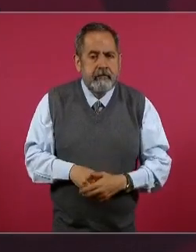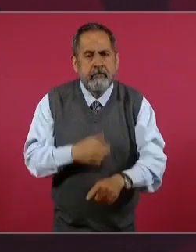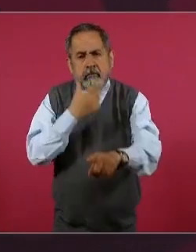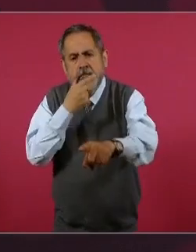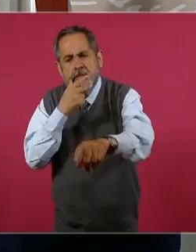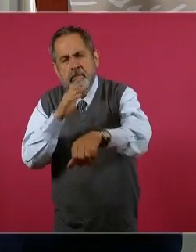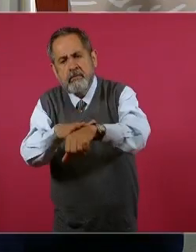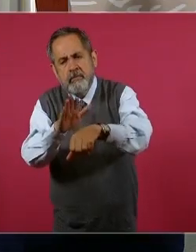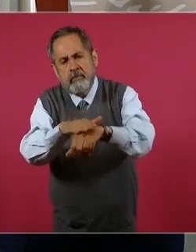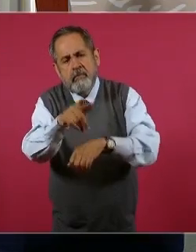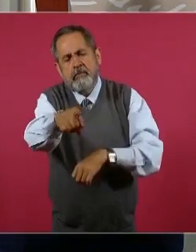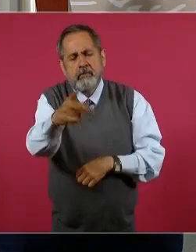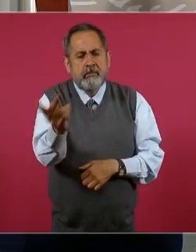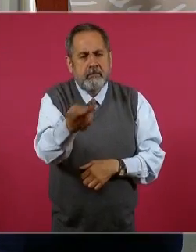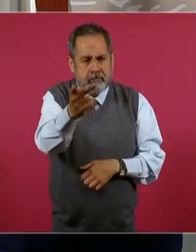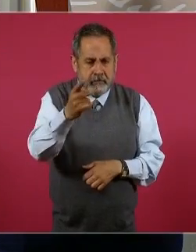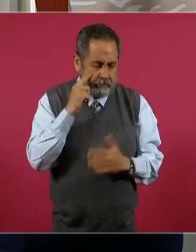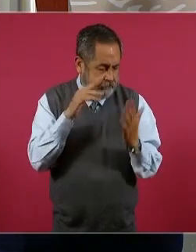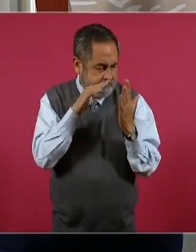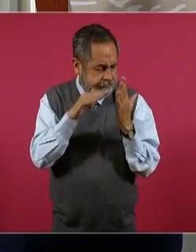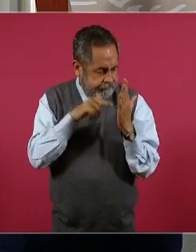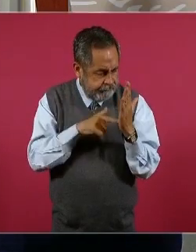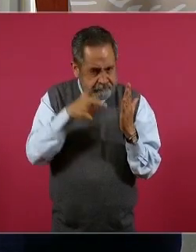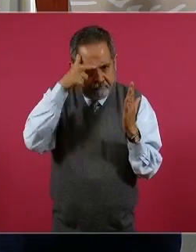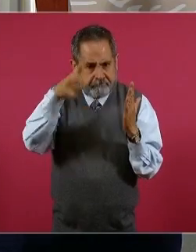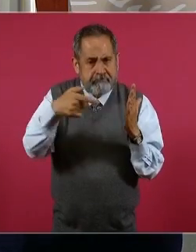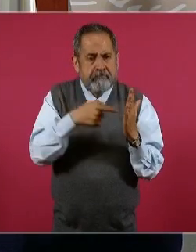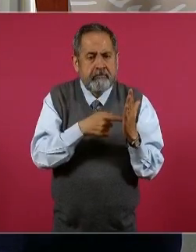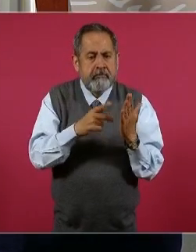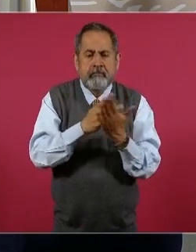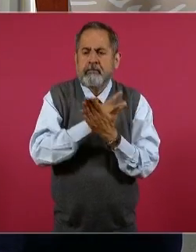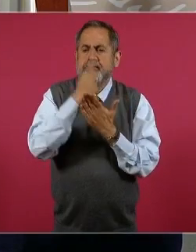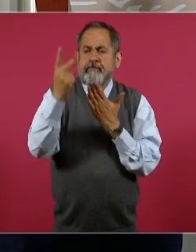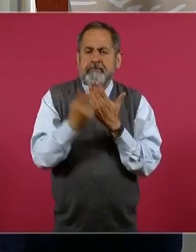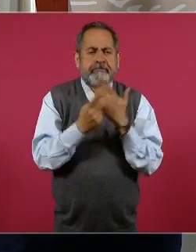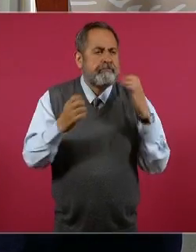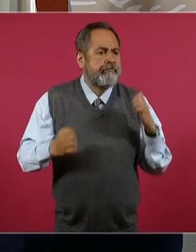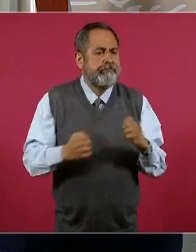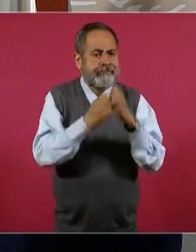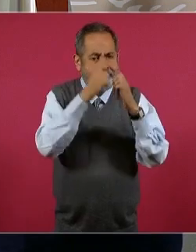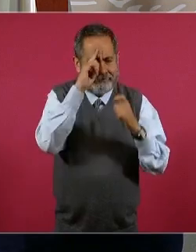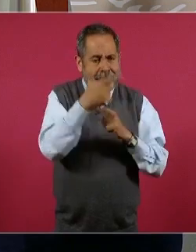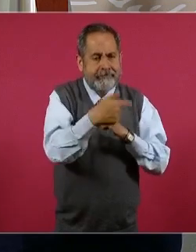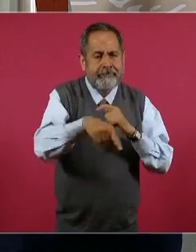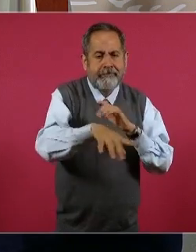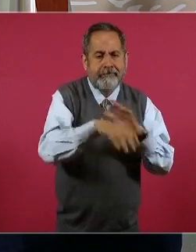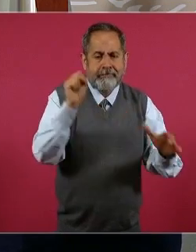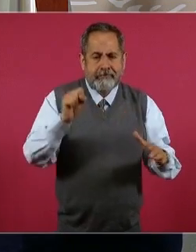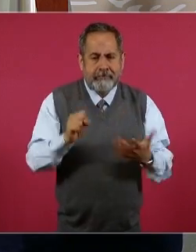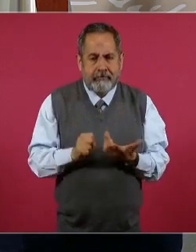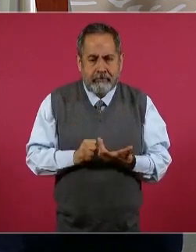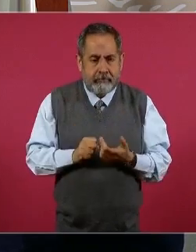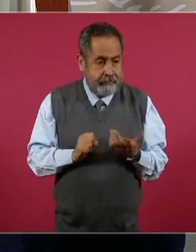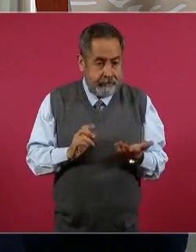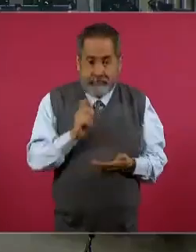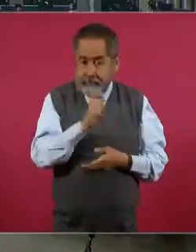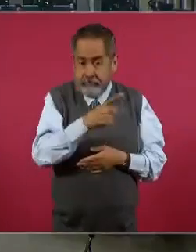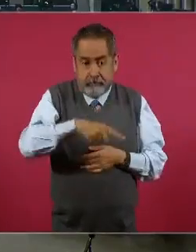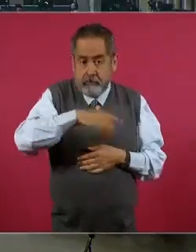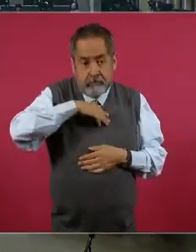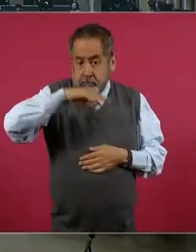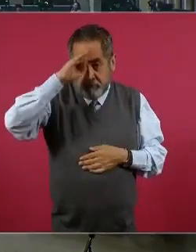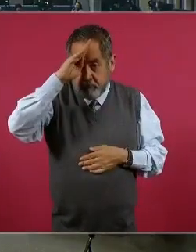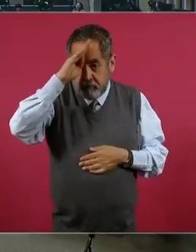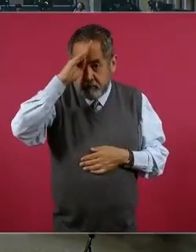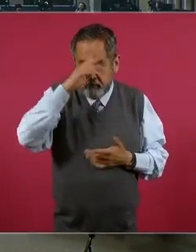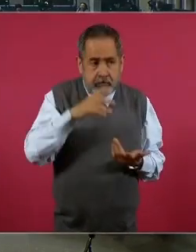porque incluso voy a subrayar aquí textualmente. Se llama Programa Extraordinario de Retiro. O sea, era algo que